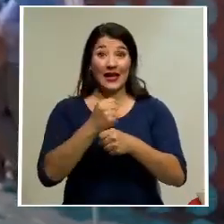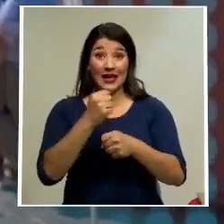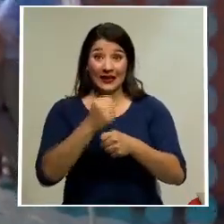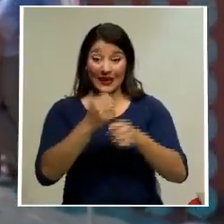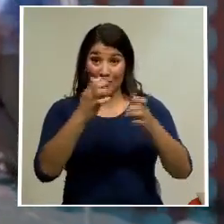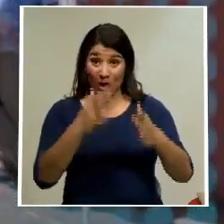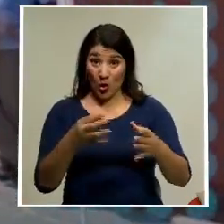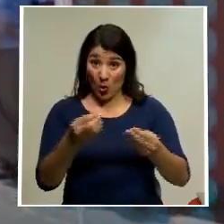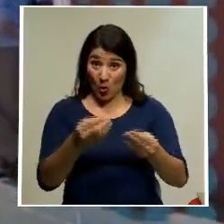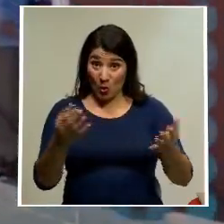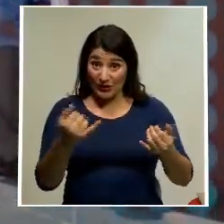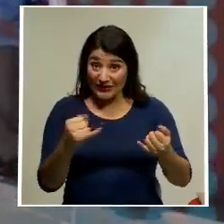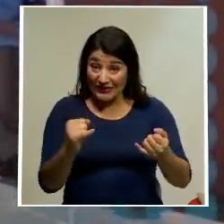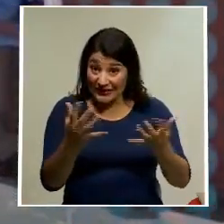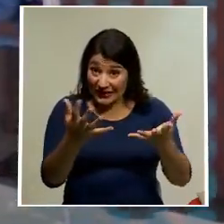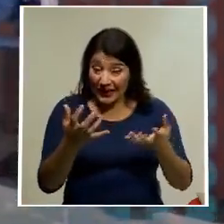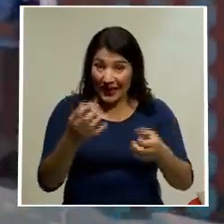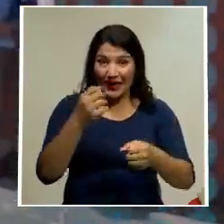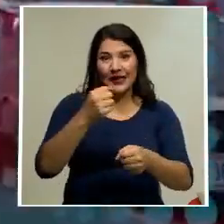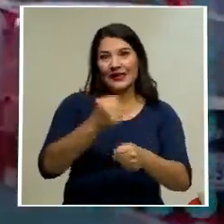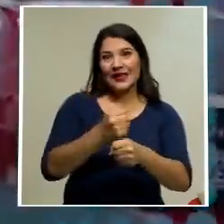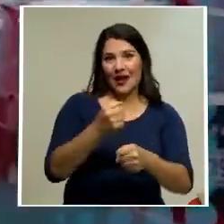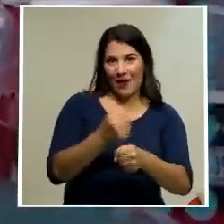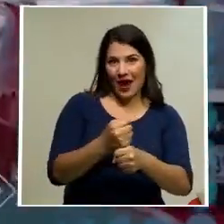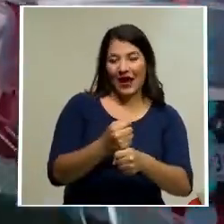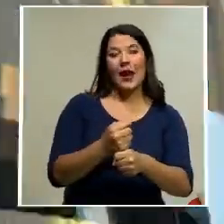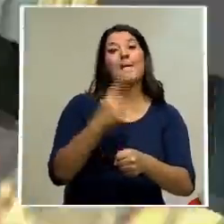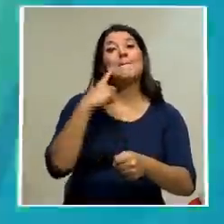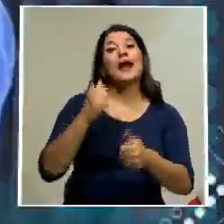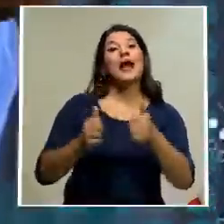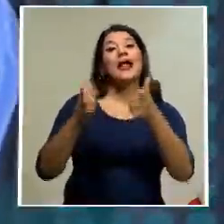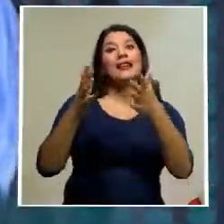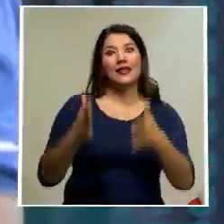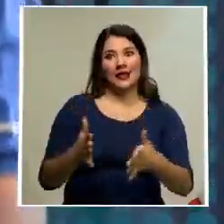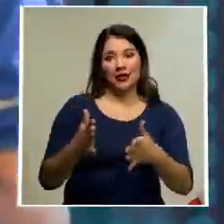periodo 2022-2026 renuncien a sus cargos.